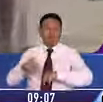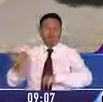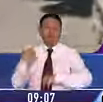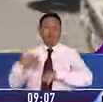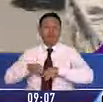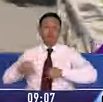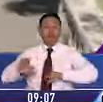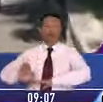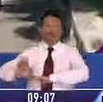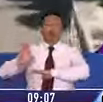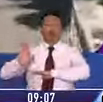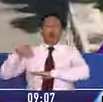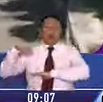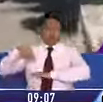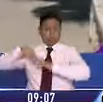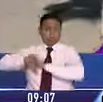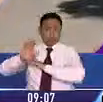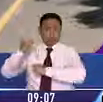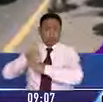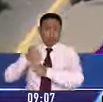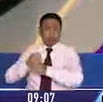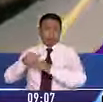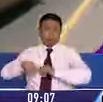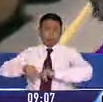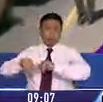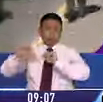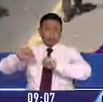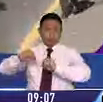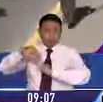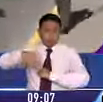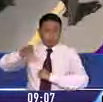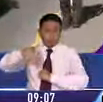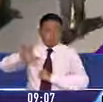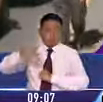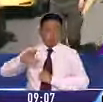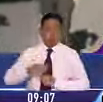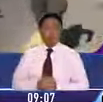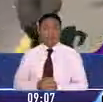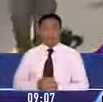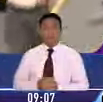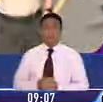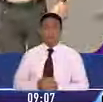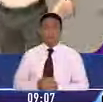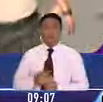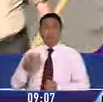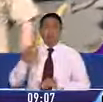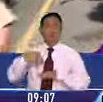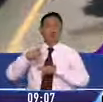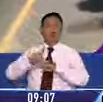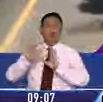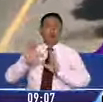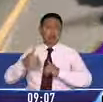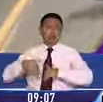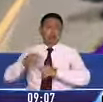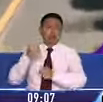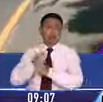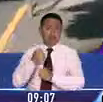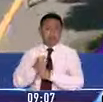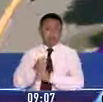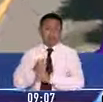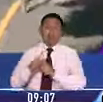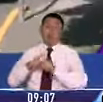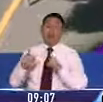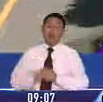nombramiento, ellos sí pueden ingresar a realizar sus actividades en completa normalidad, no